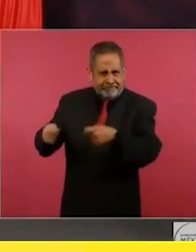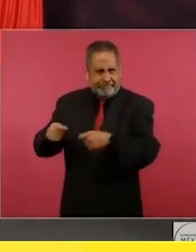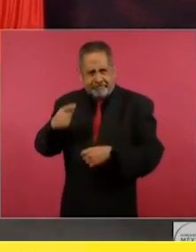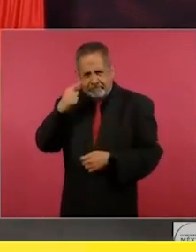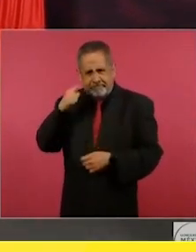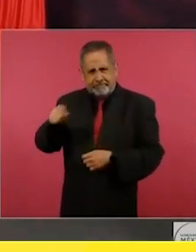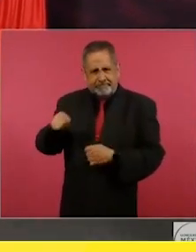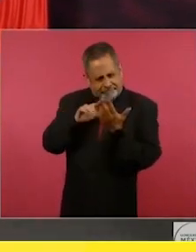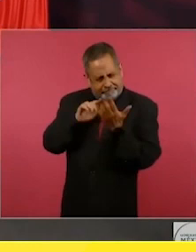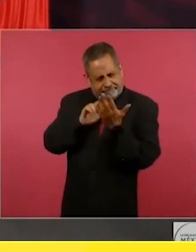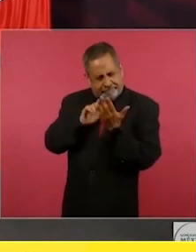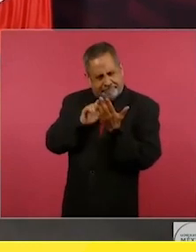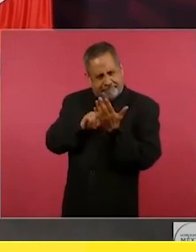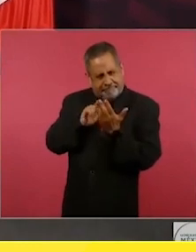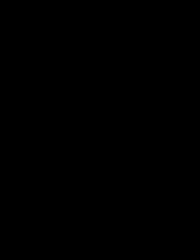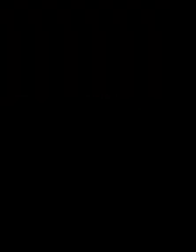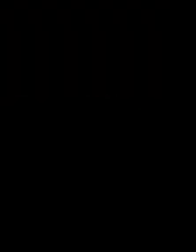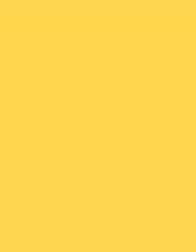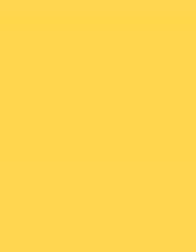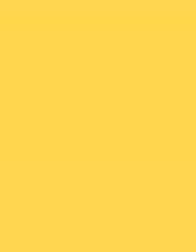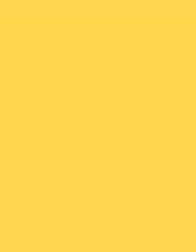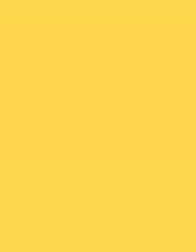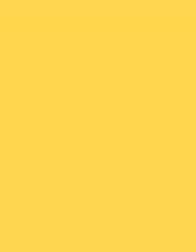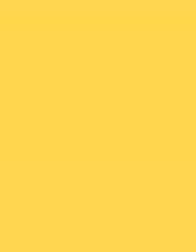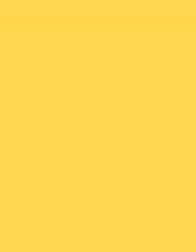del Tren Maya y el nuevo aeropuerto.